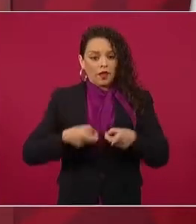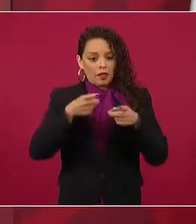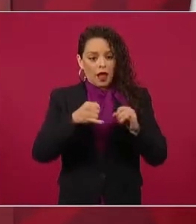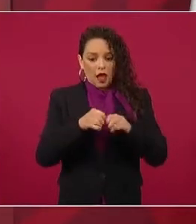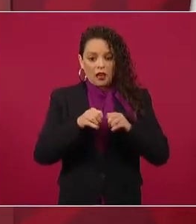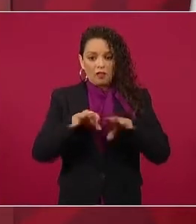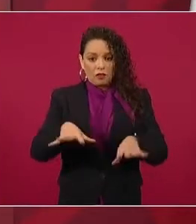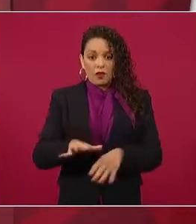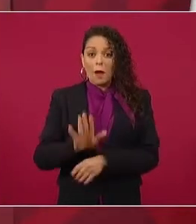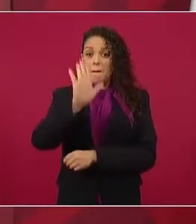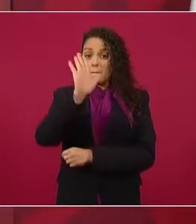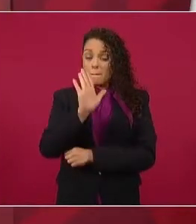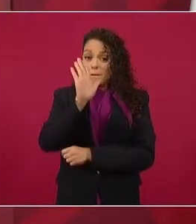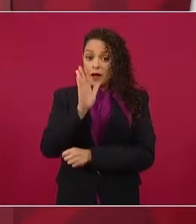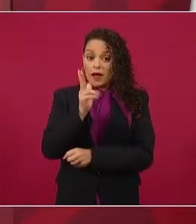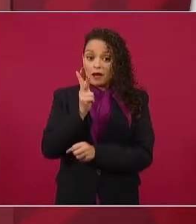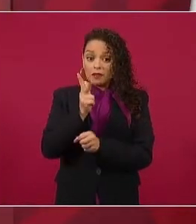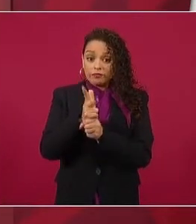transmitir